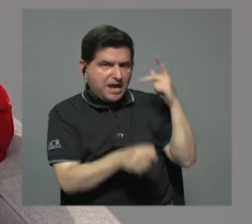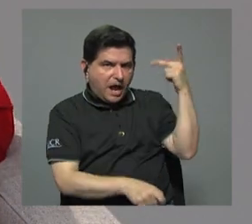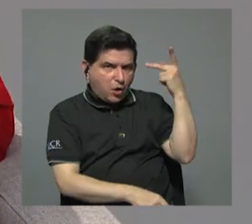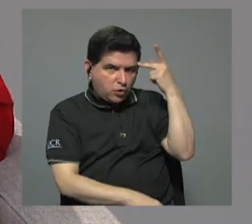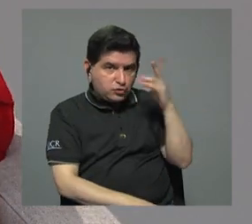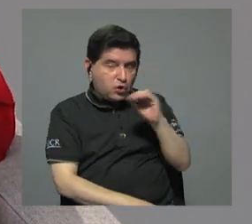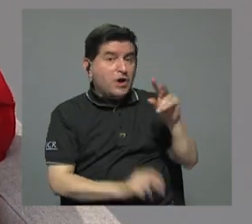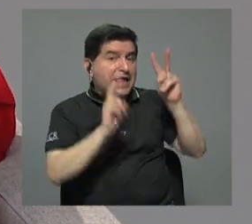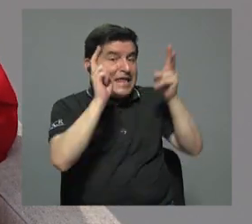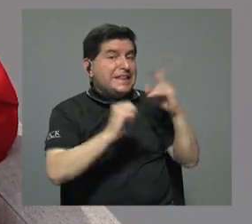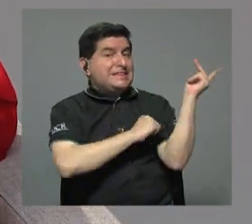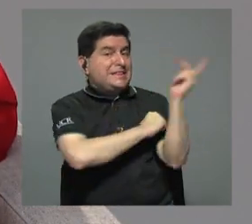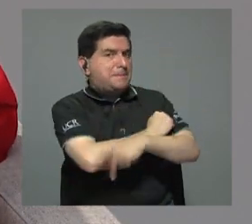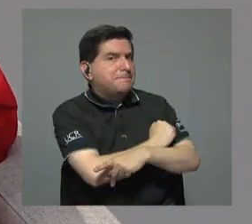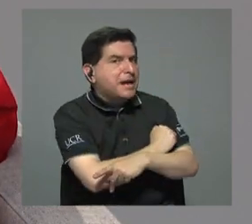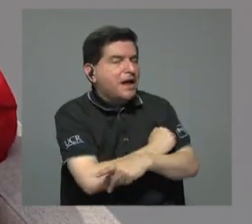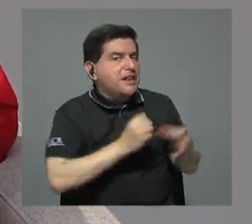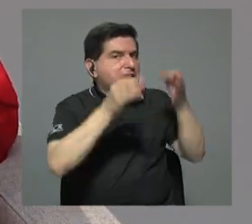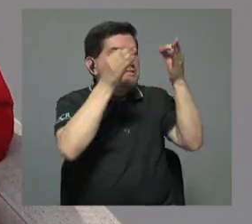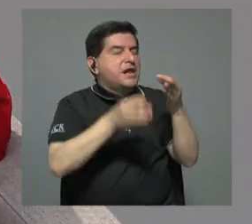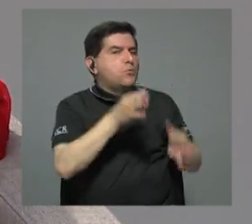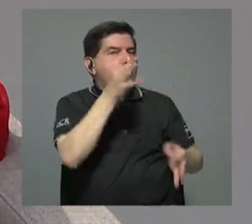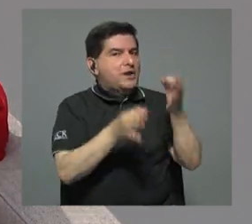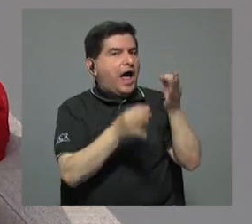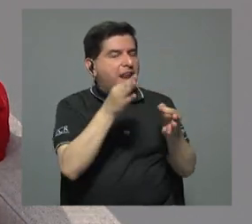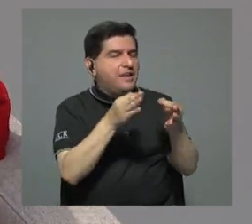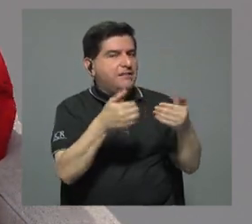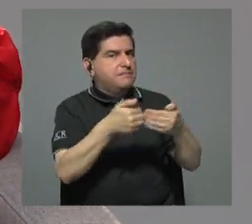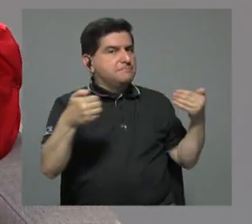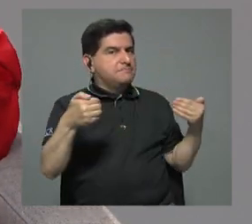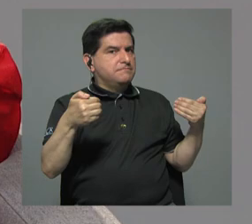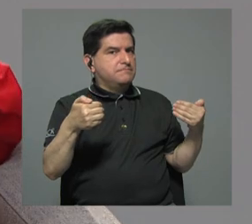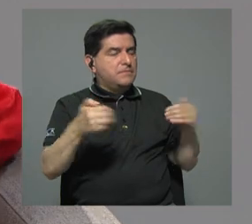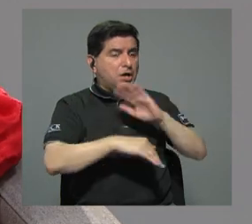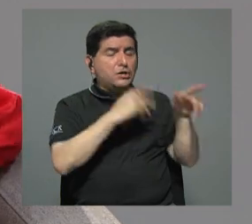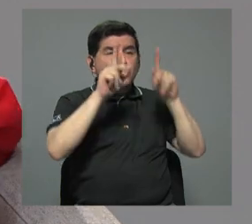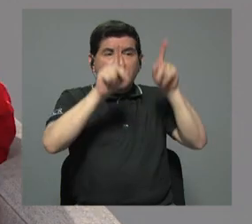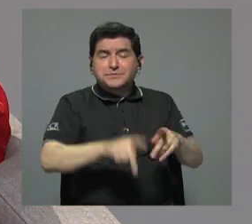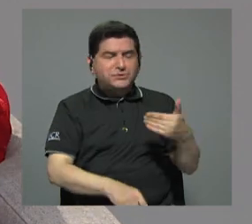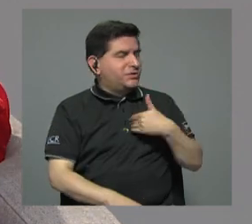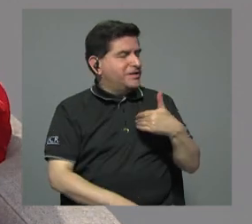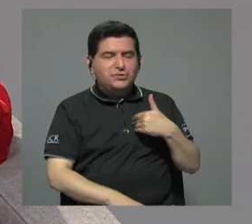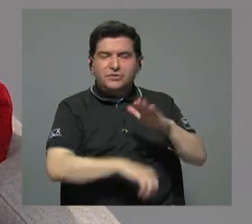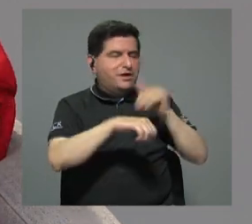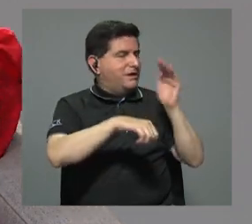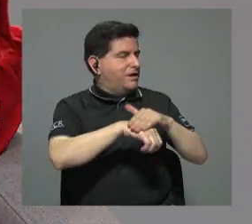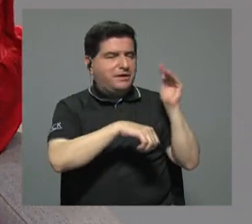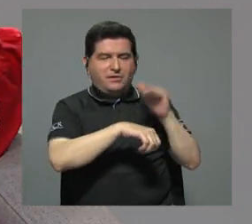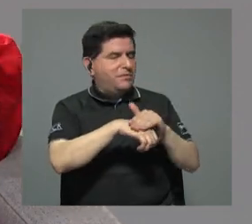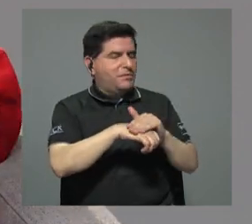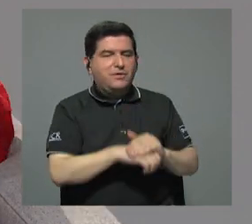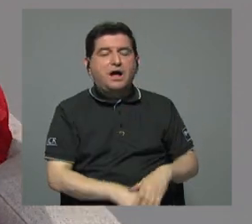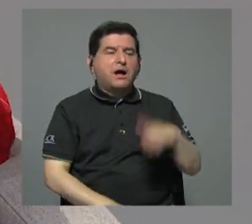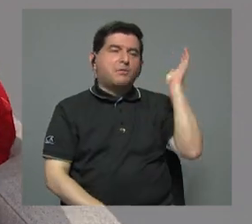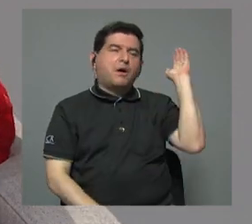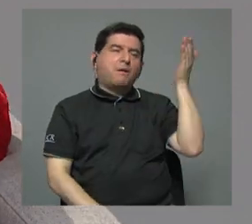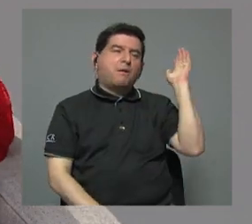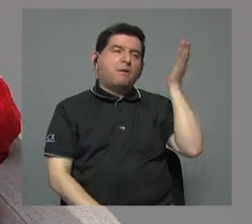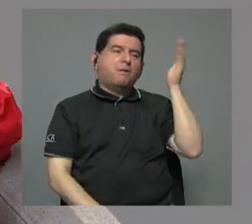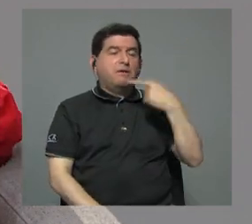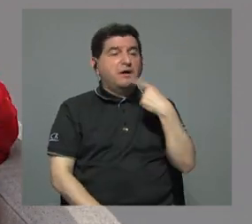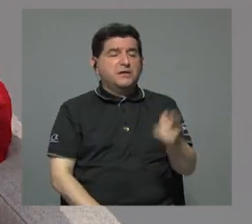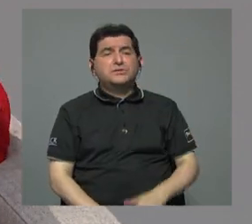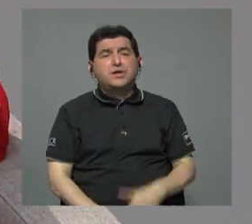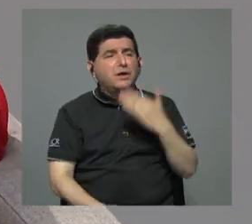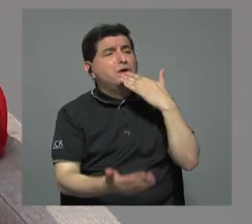y el tema penal en los tribunales de justicia usted a todo el mundo no tiene que llamarlo ahí para hacer el discurso y decir